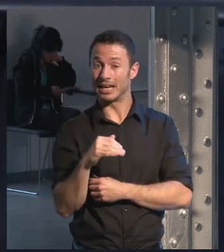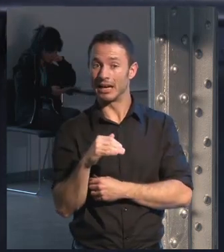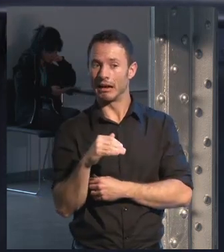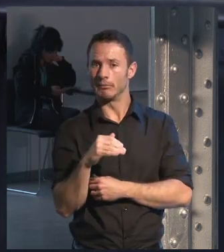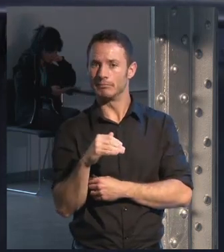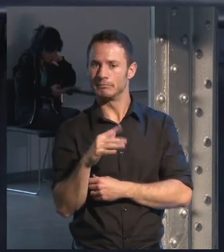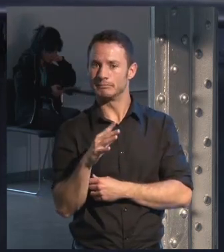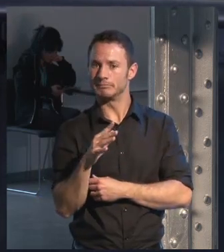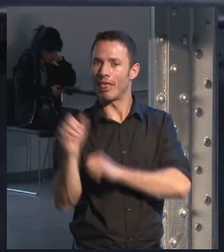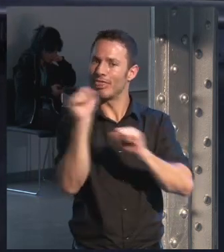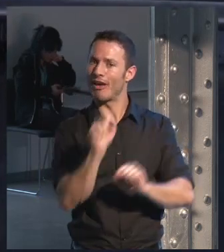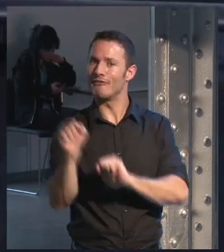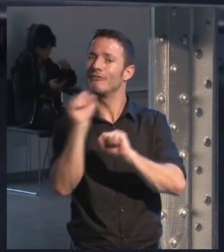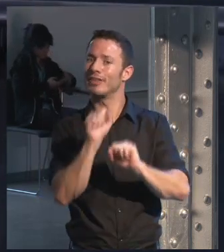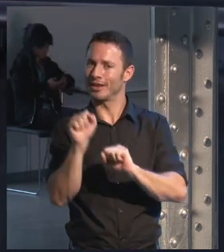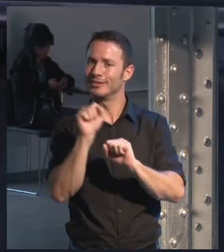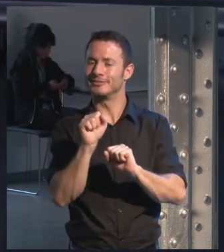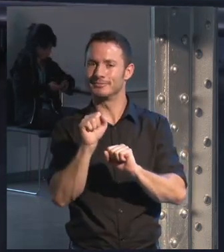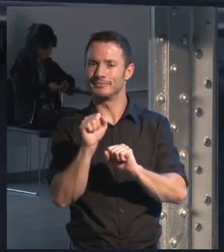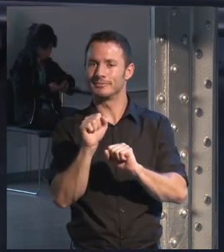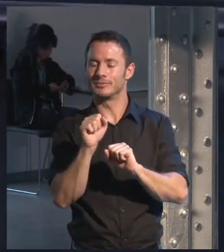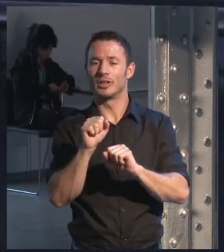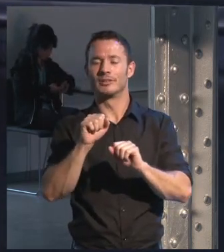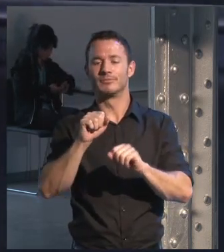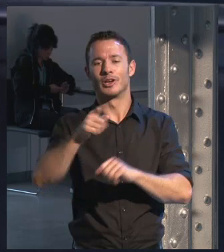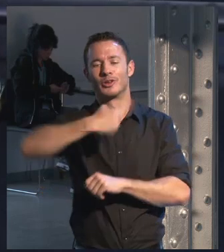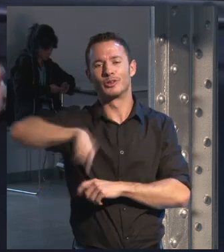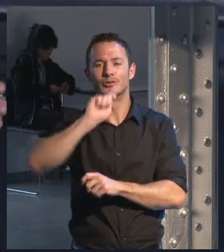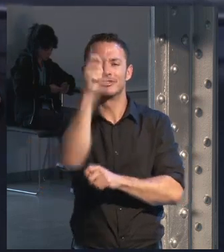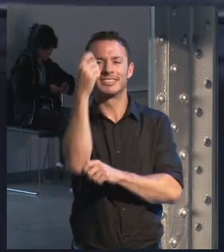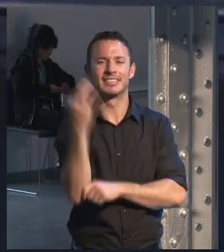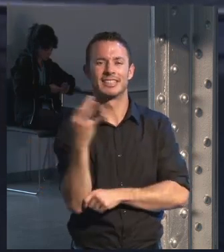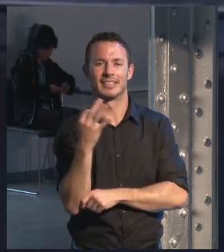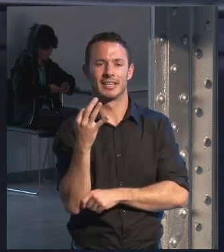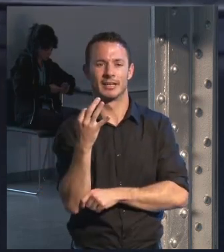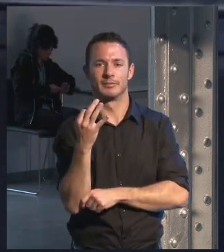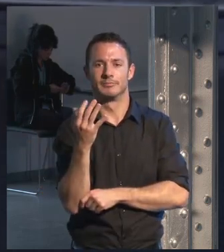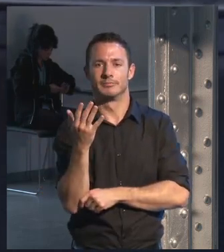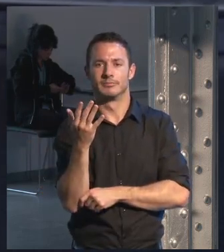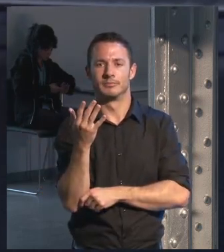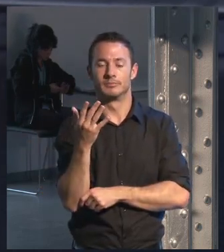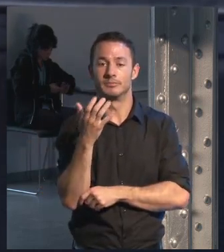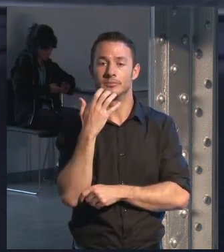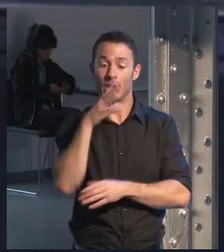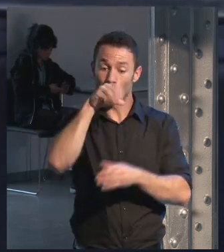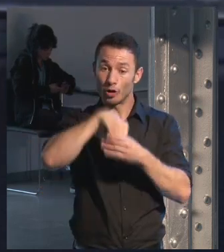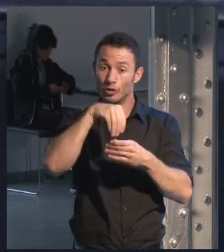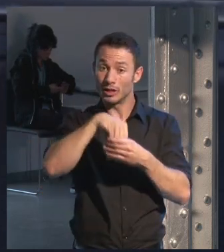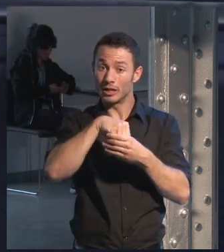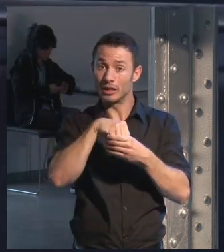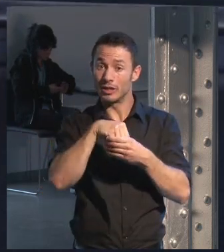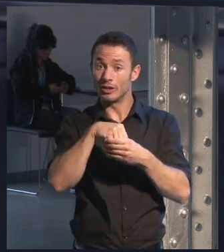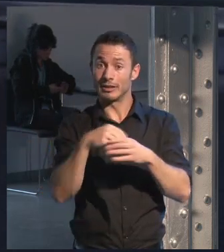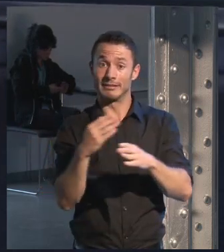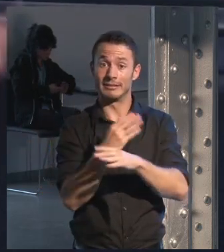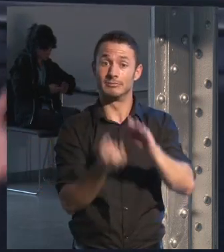lo defiende. Lo que realmente hemos conseguido es darle una vuelta a cómo el contenido se ha ido creando